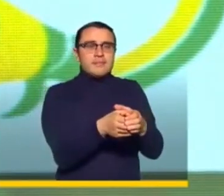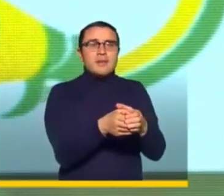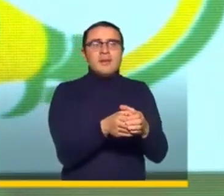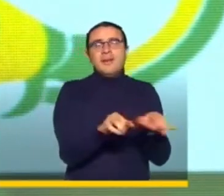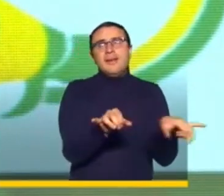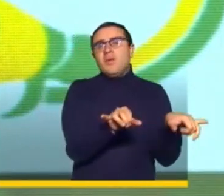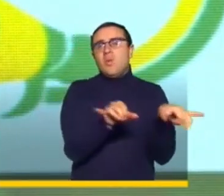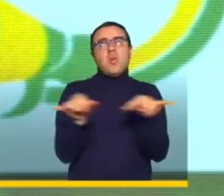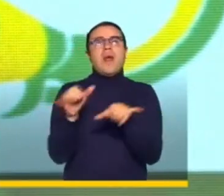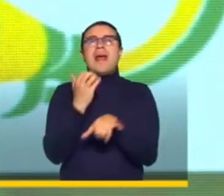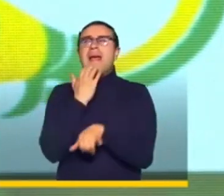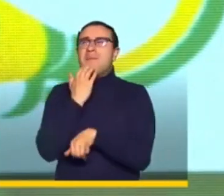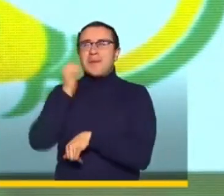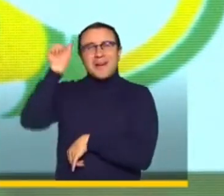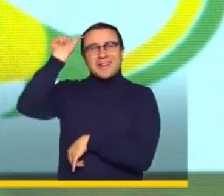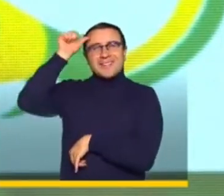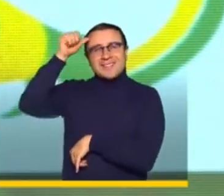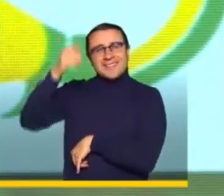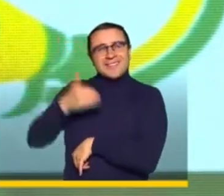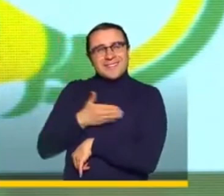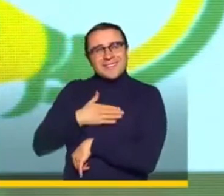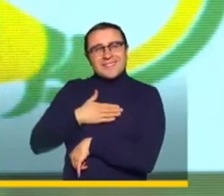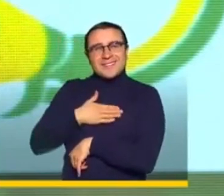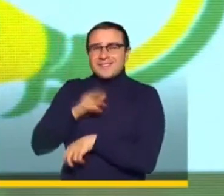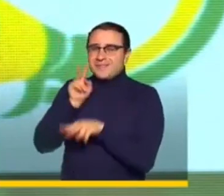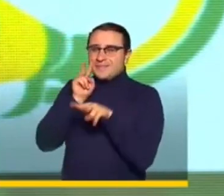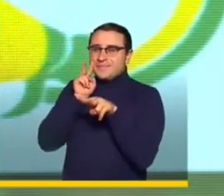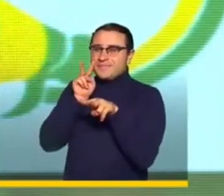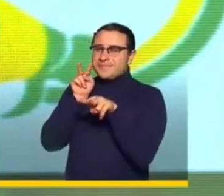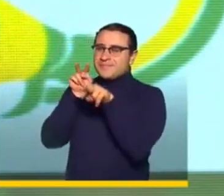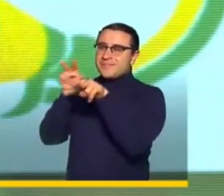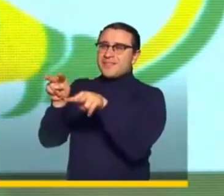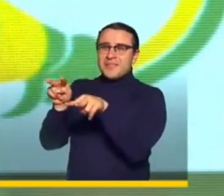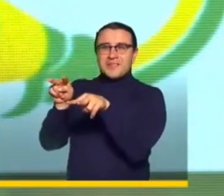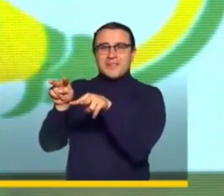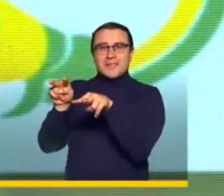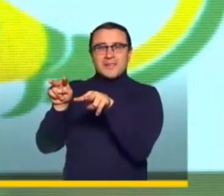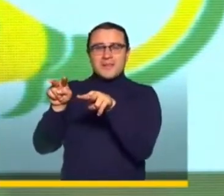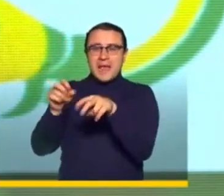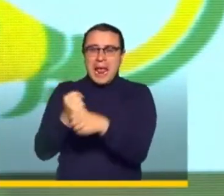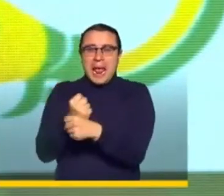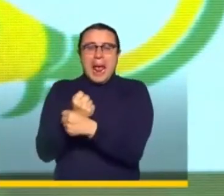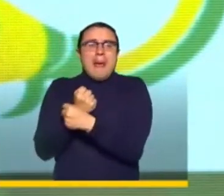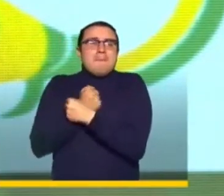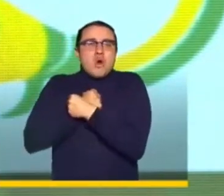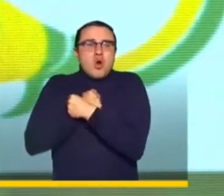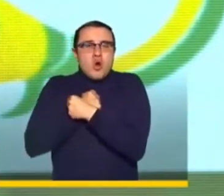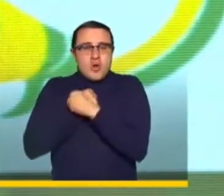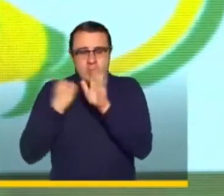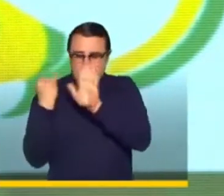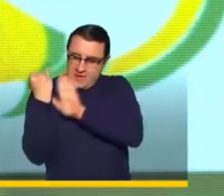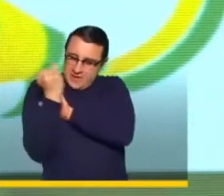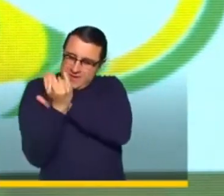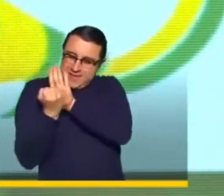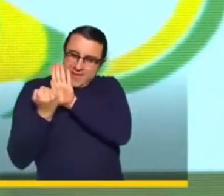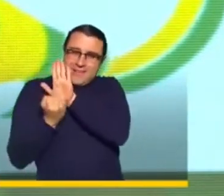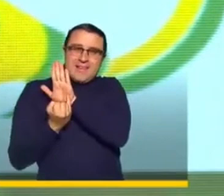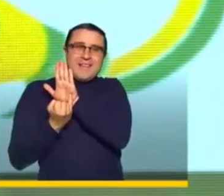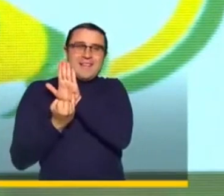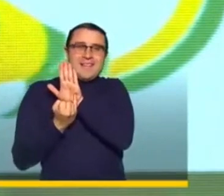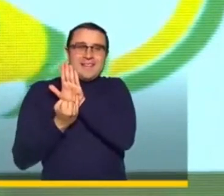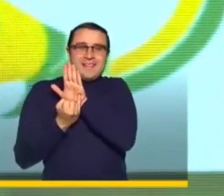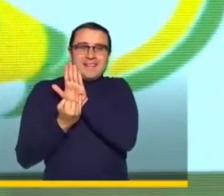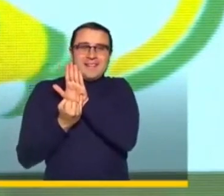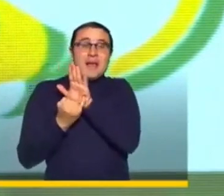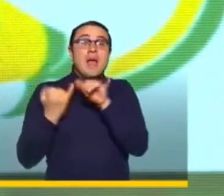monitos que recuerdo en mi infancia siempre aparecían amores, puntos suspensivos. Ahora toca